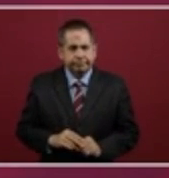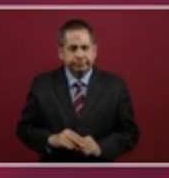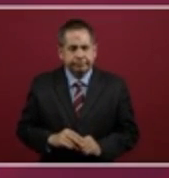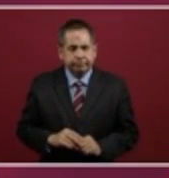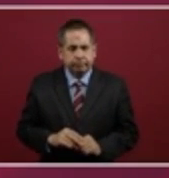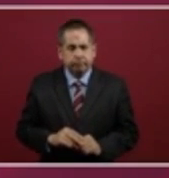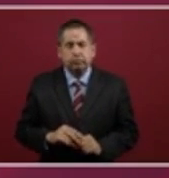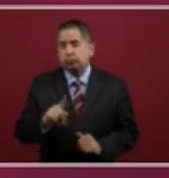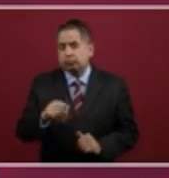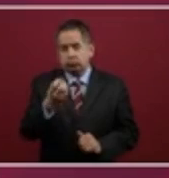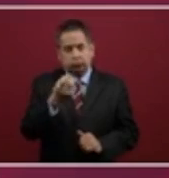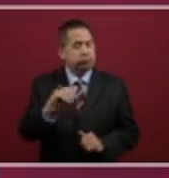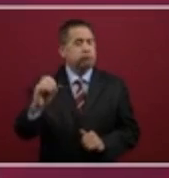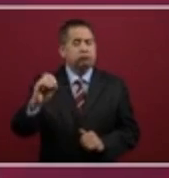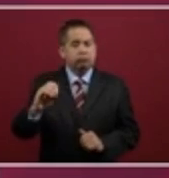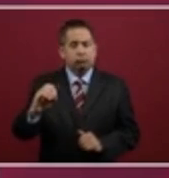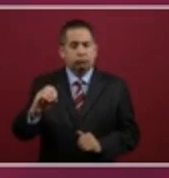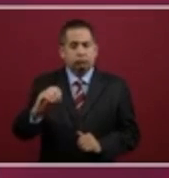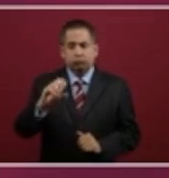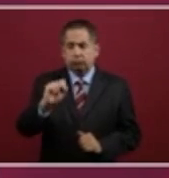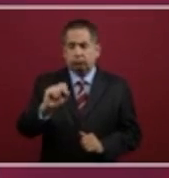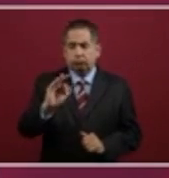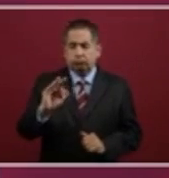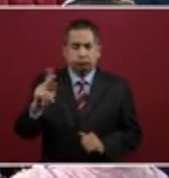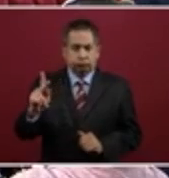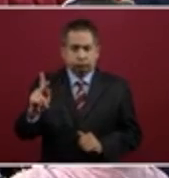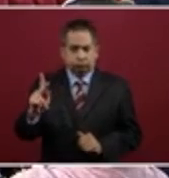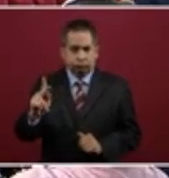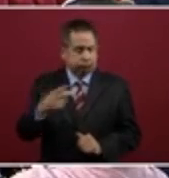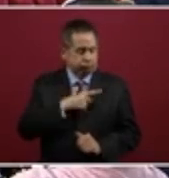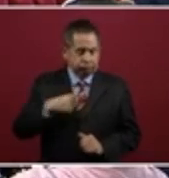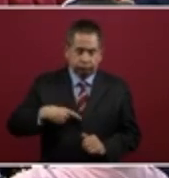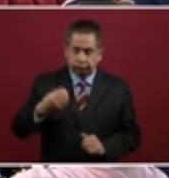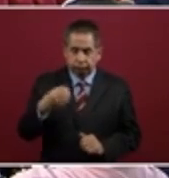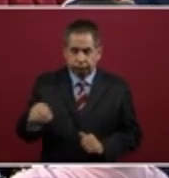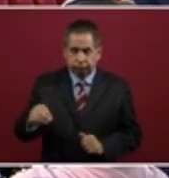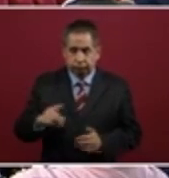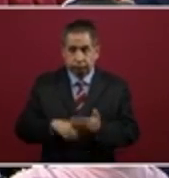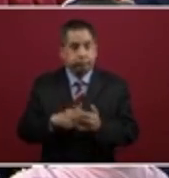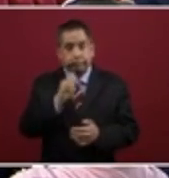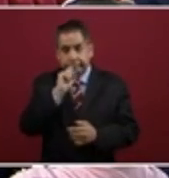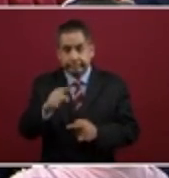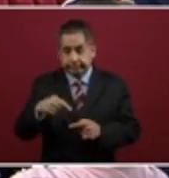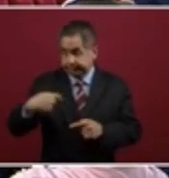una obligación de la función pública. Y además, este mes,